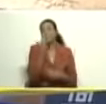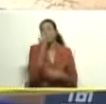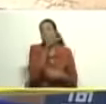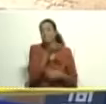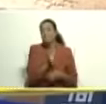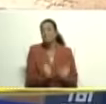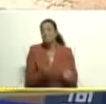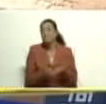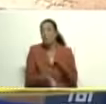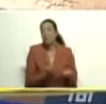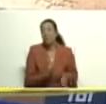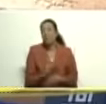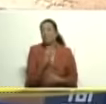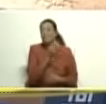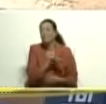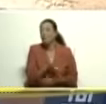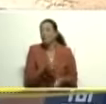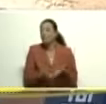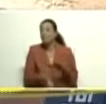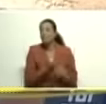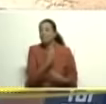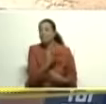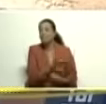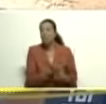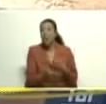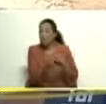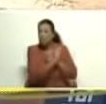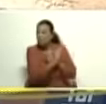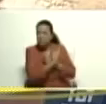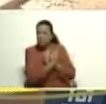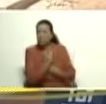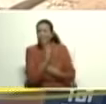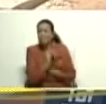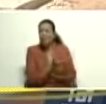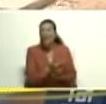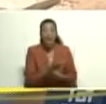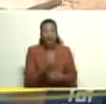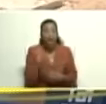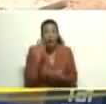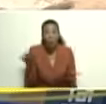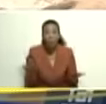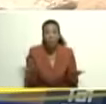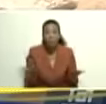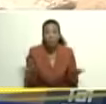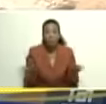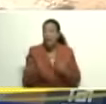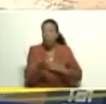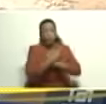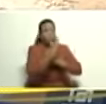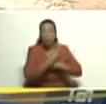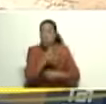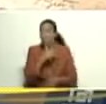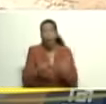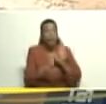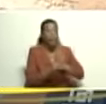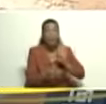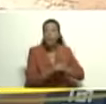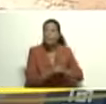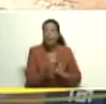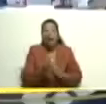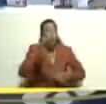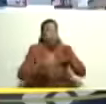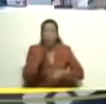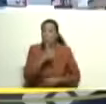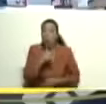acá sabe, las sanciones. Es una vulgaridad, una inmoralidad, las sanciones. Y